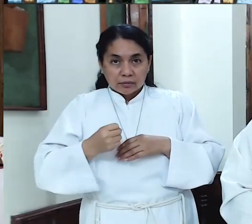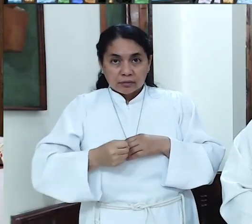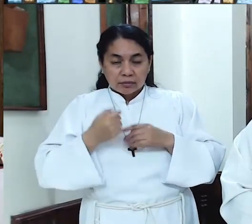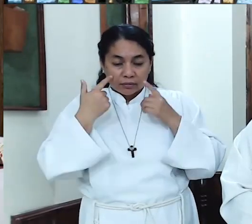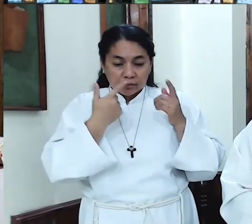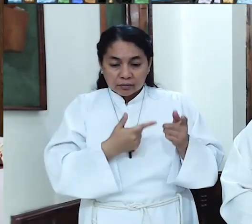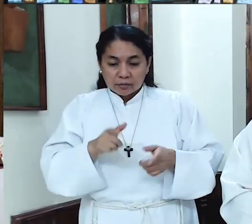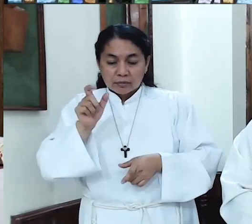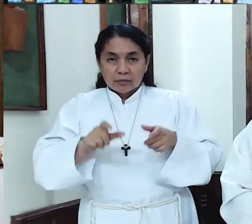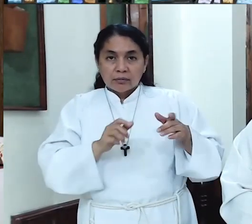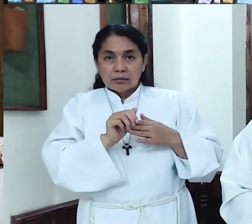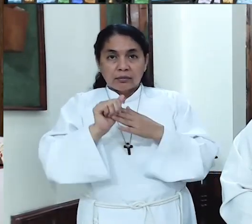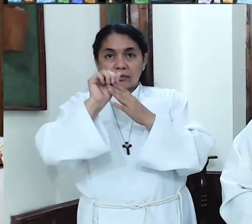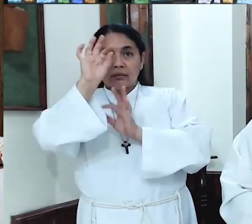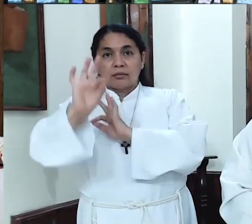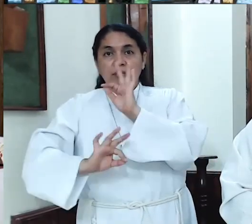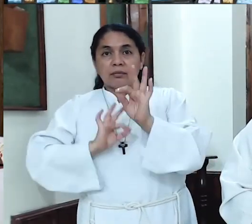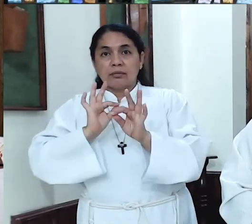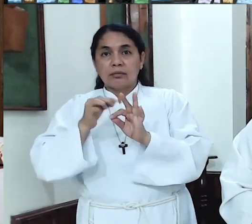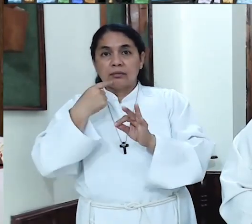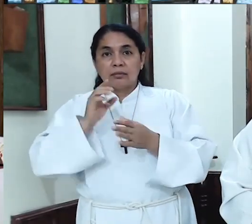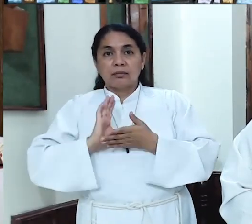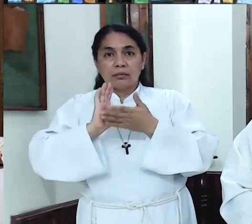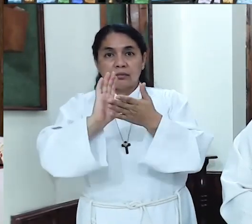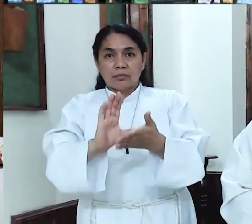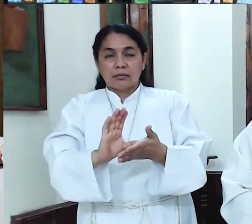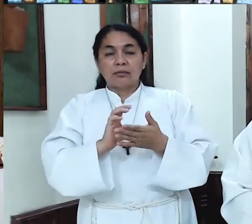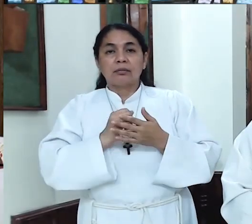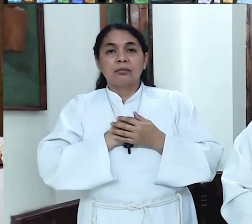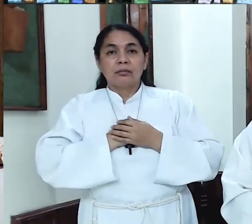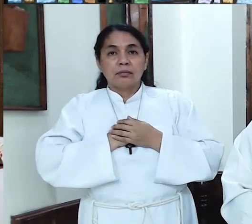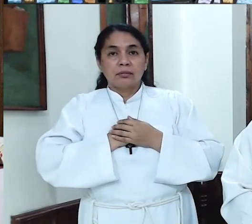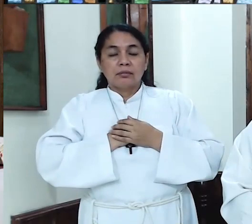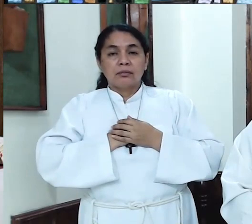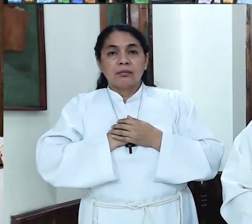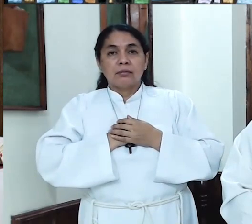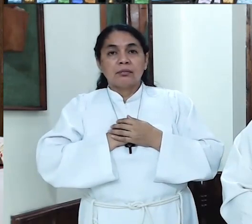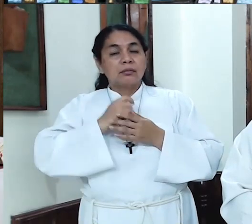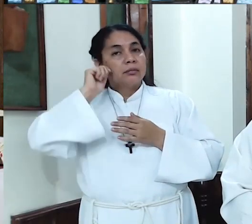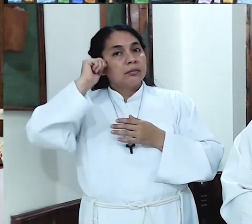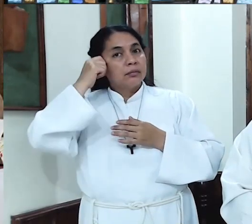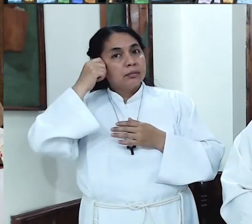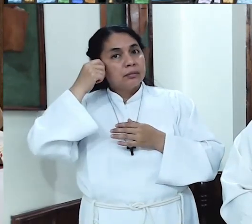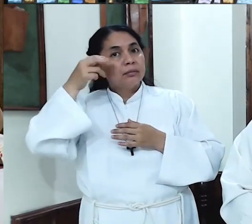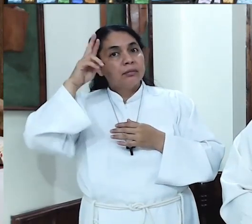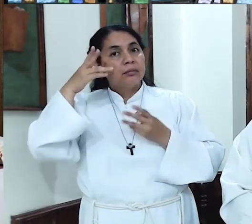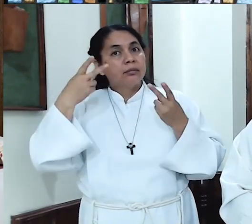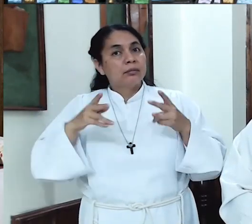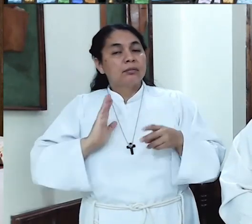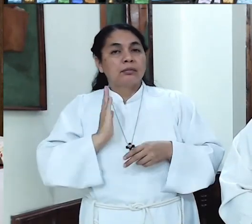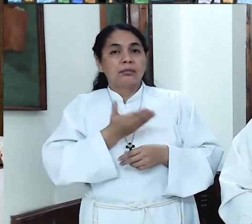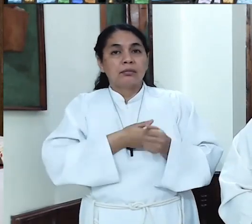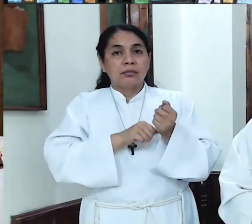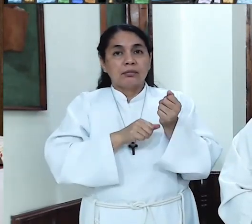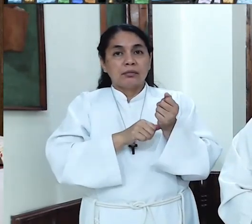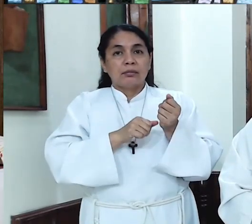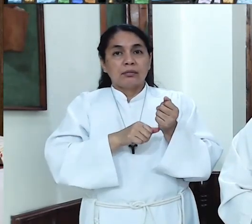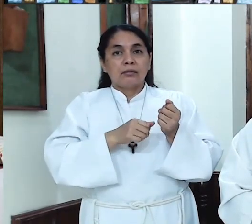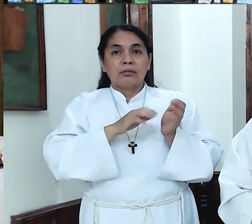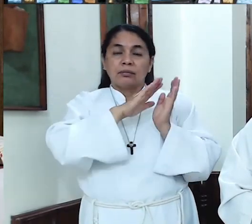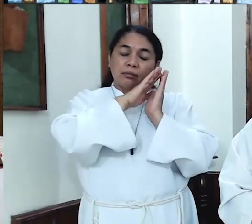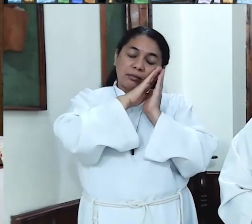pueblo, llévala a su perfección por la caridad. Acuérdate también de nuestros hermanos que durmieron